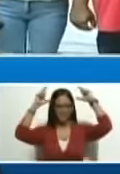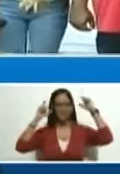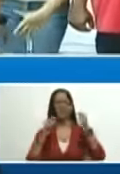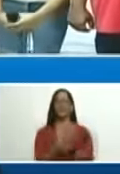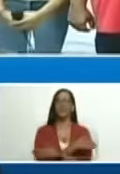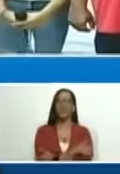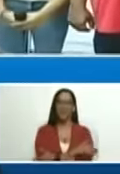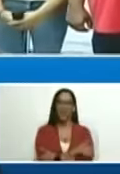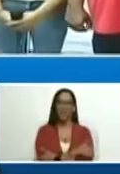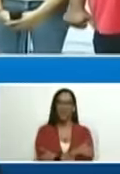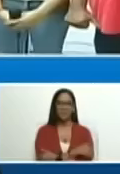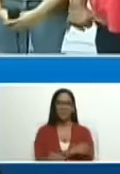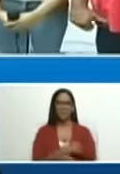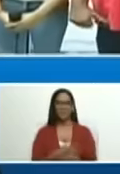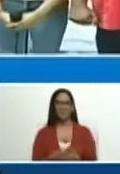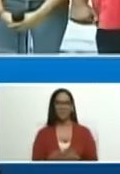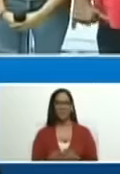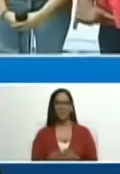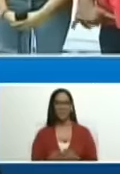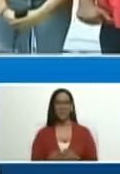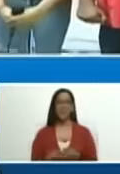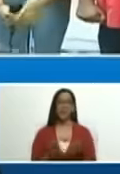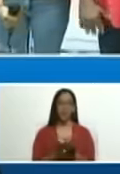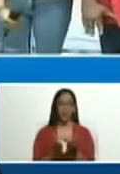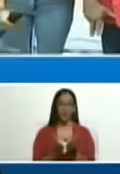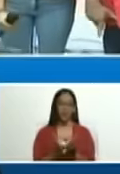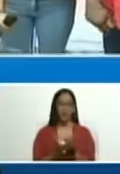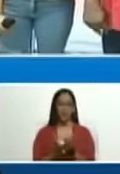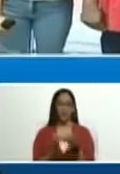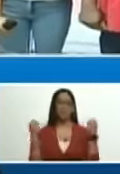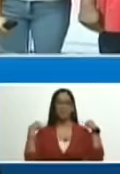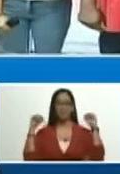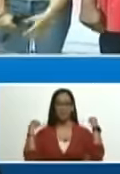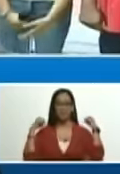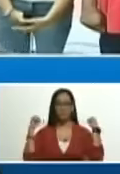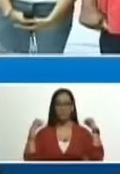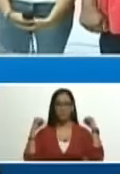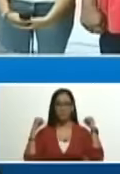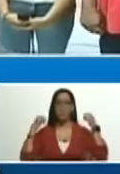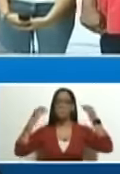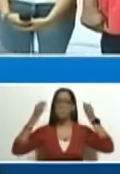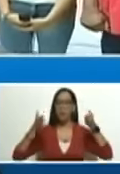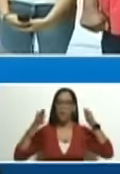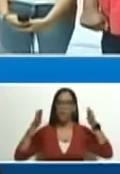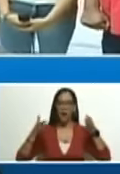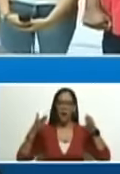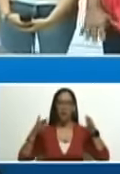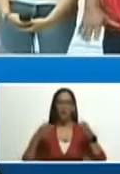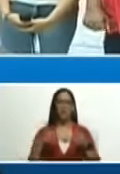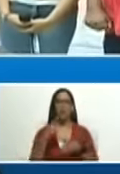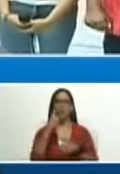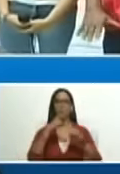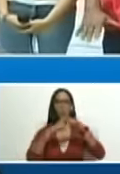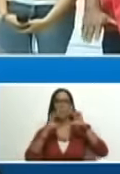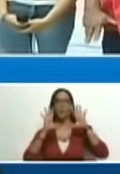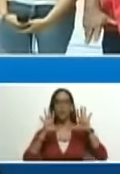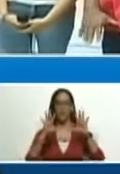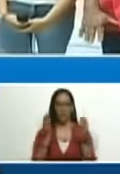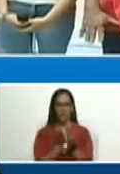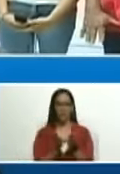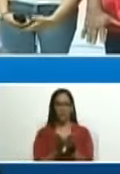abrazo. Y que los estudiantes se preparen. Preparen un 1x10 los